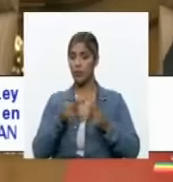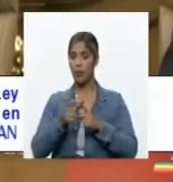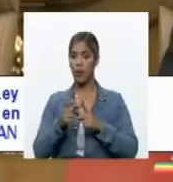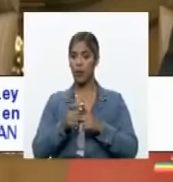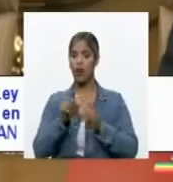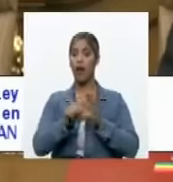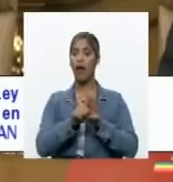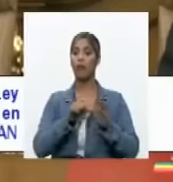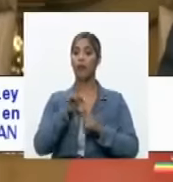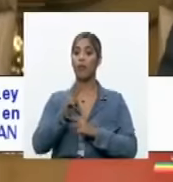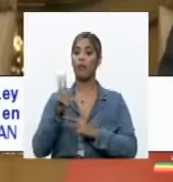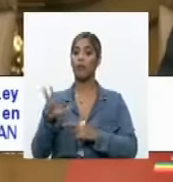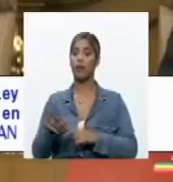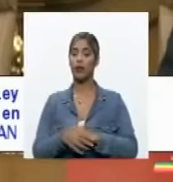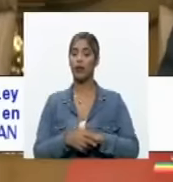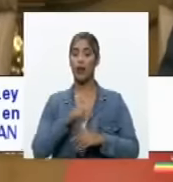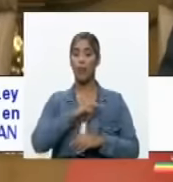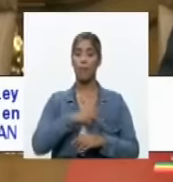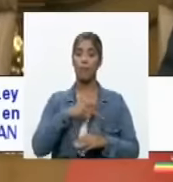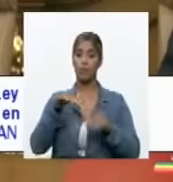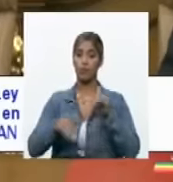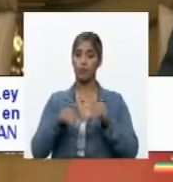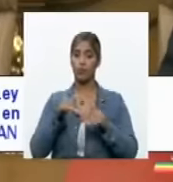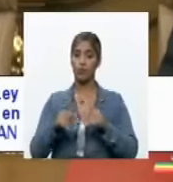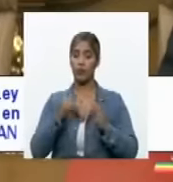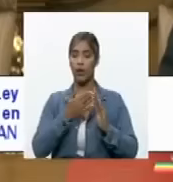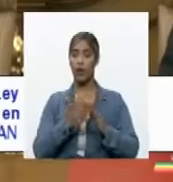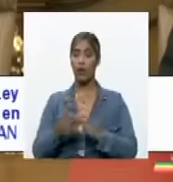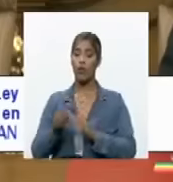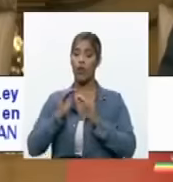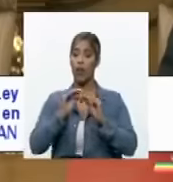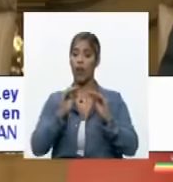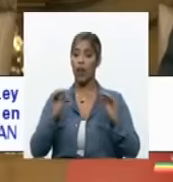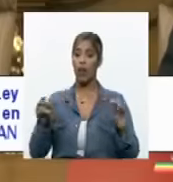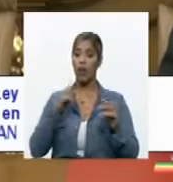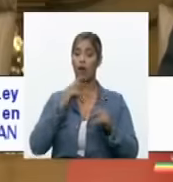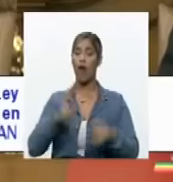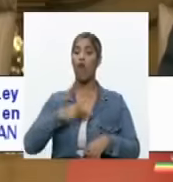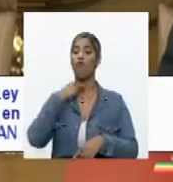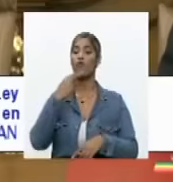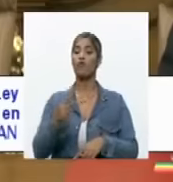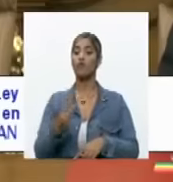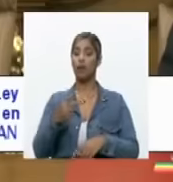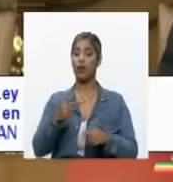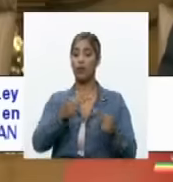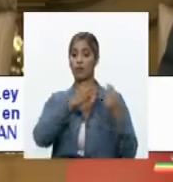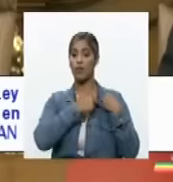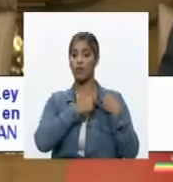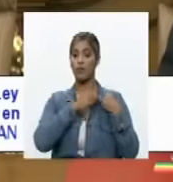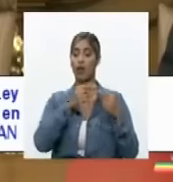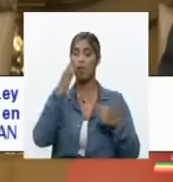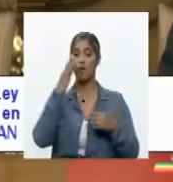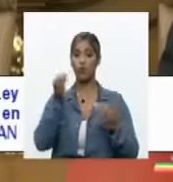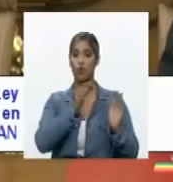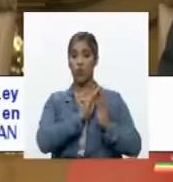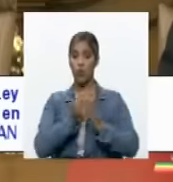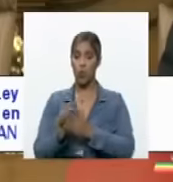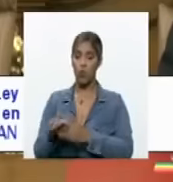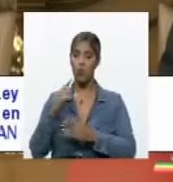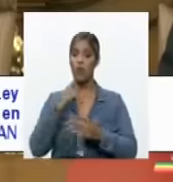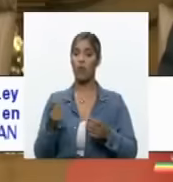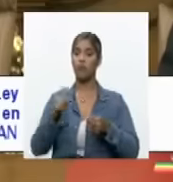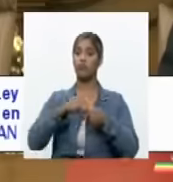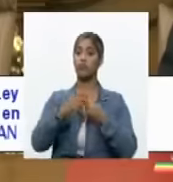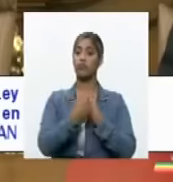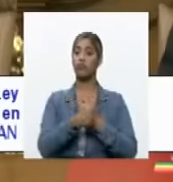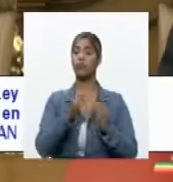Artículo 23. La Comisión Electoral de la Comuna convocará a las voceras y voceros de los consejos comunales que conforman